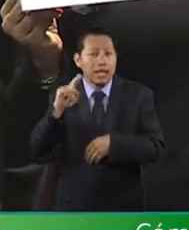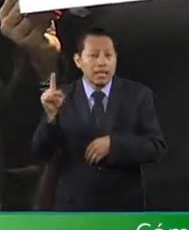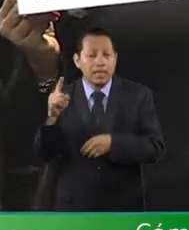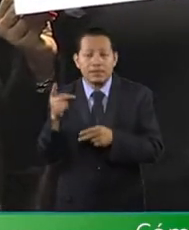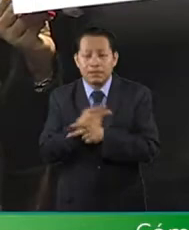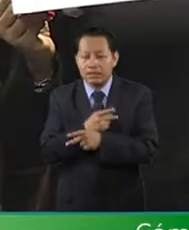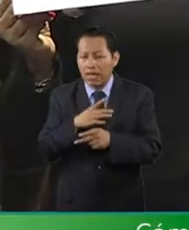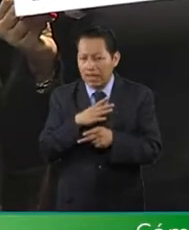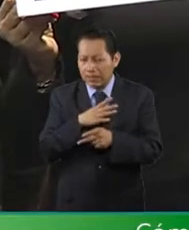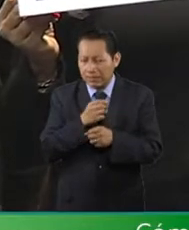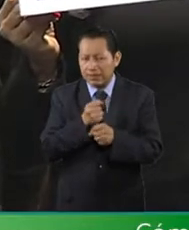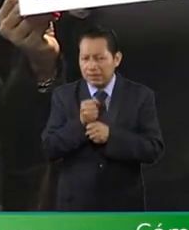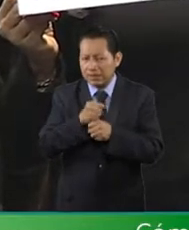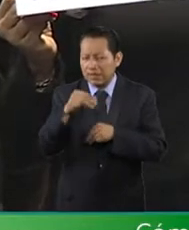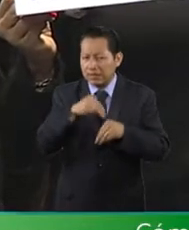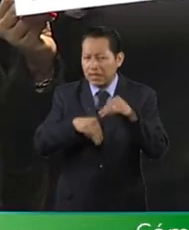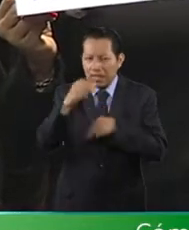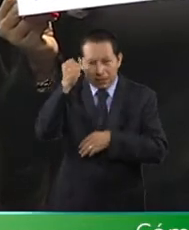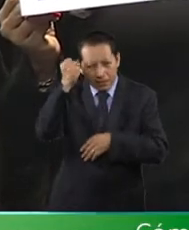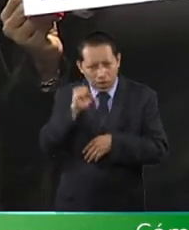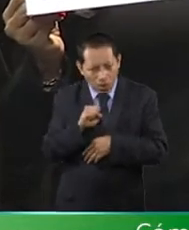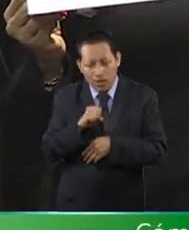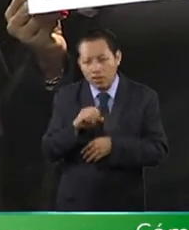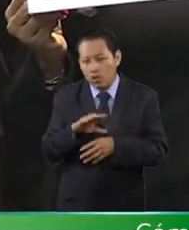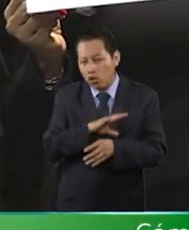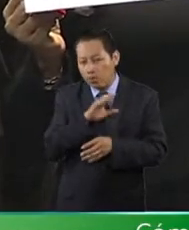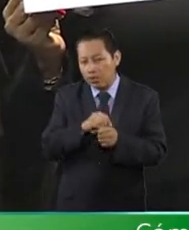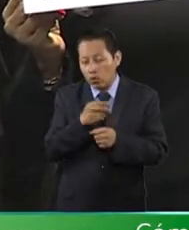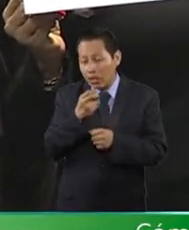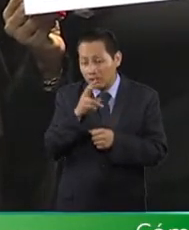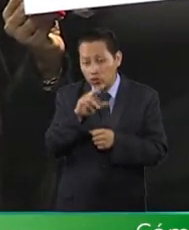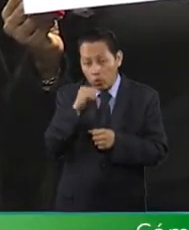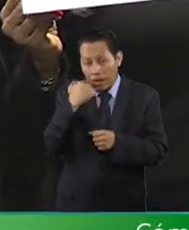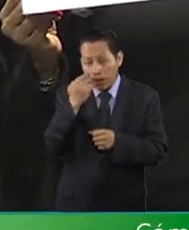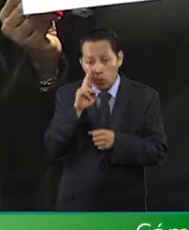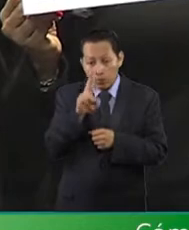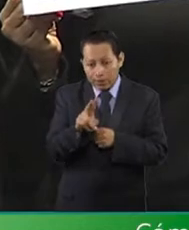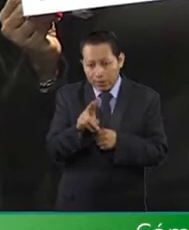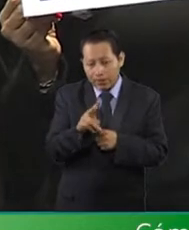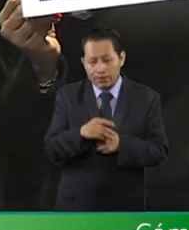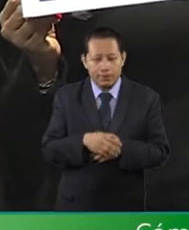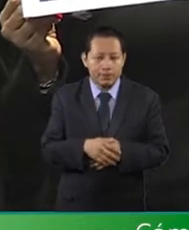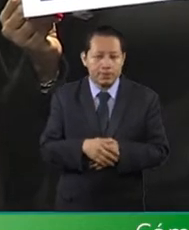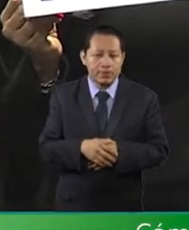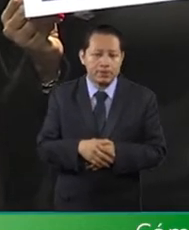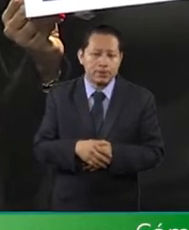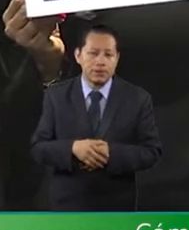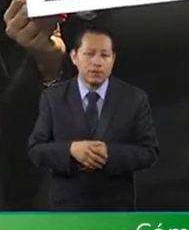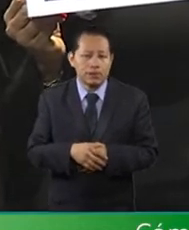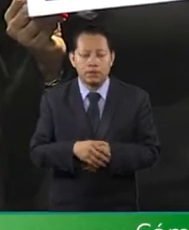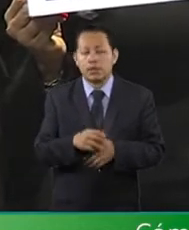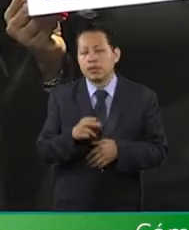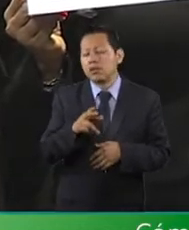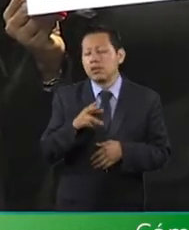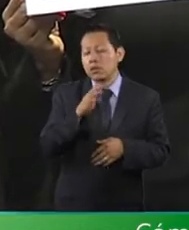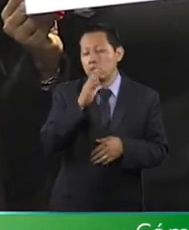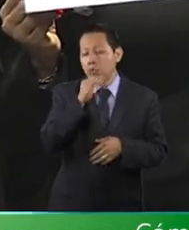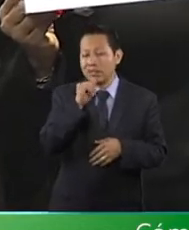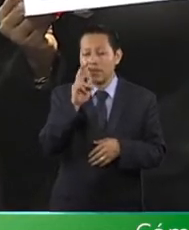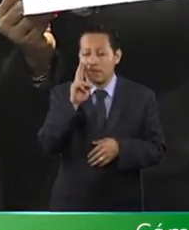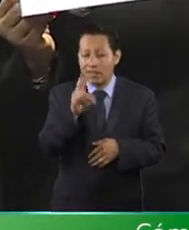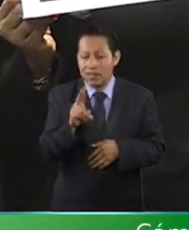que sucede en la Sierra de Sinaloa todo eso que no queremos ver no vamos a ser capaces de